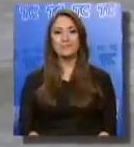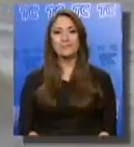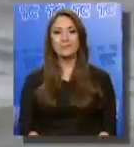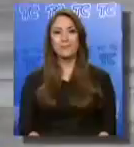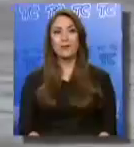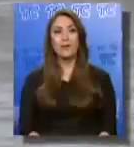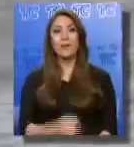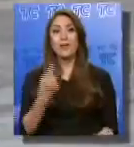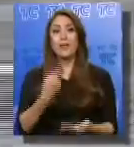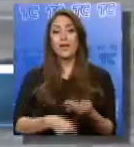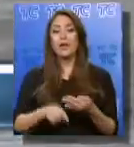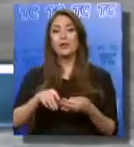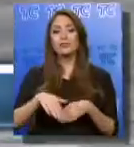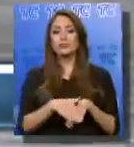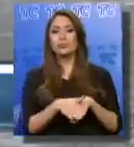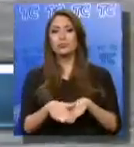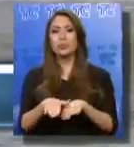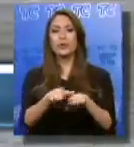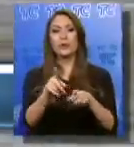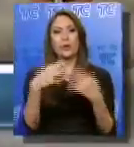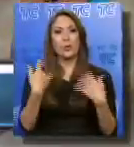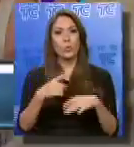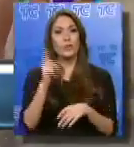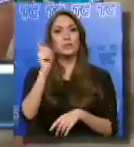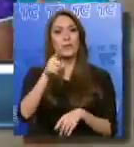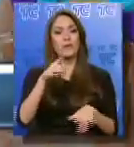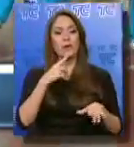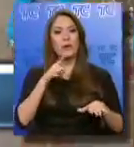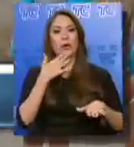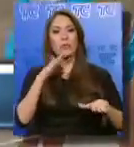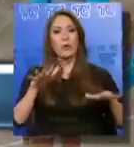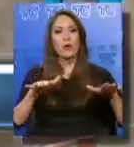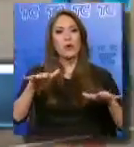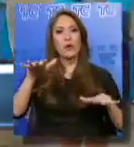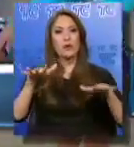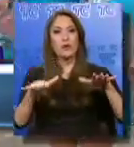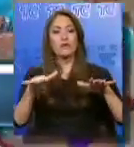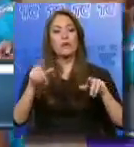El esquí acuático exige de mucho equilibrio.